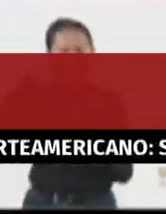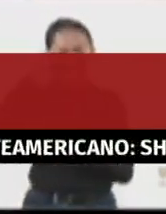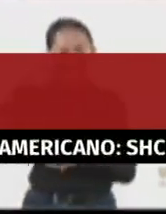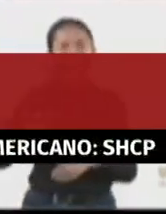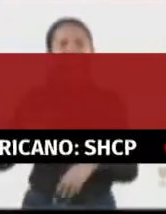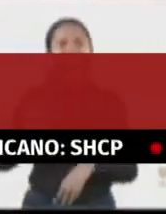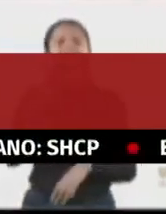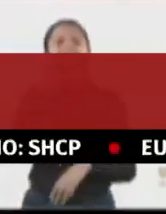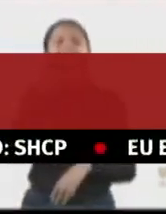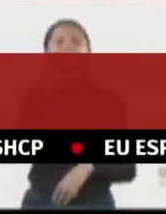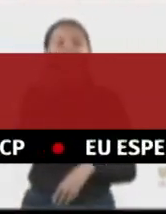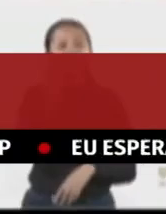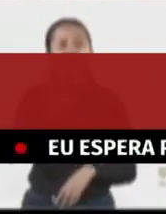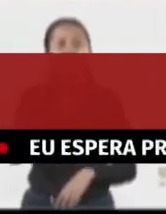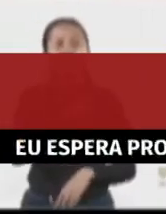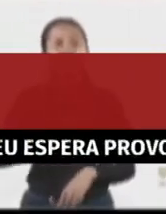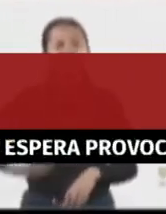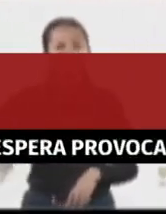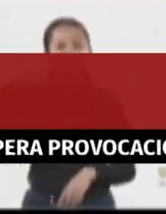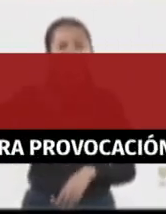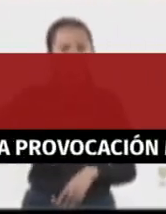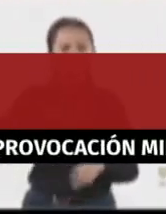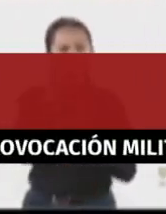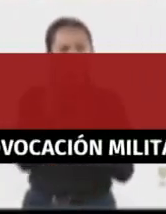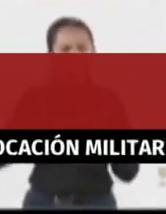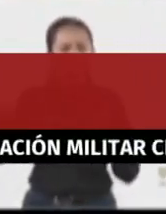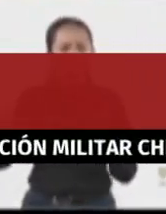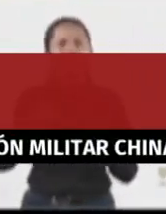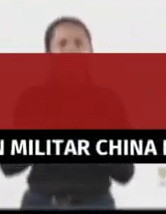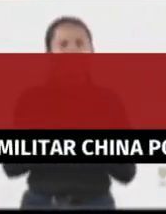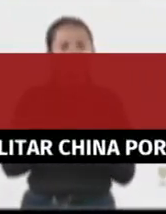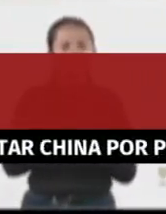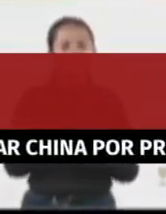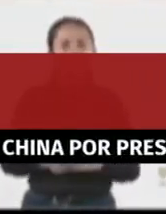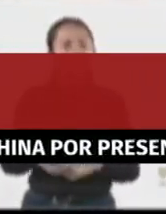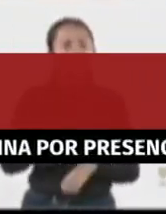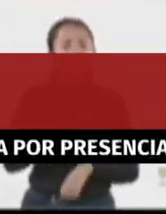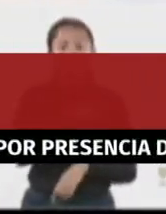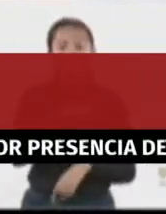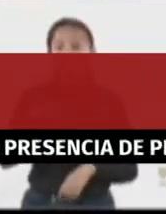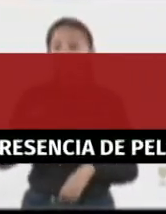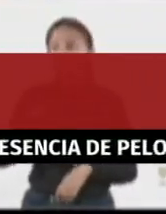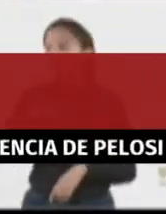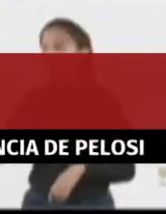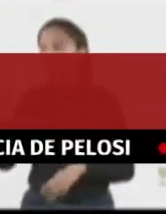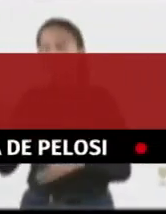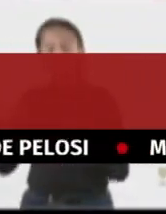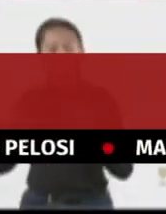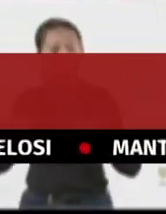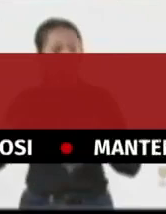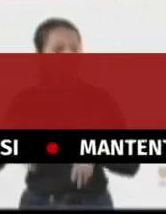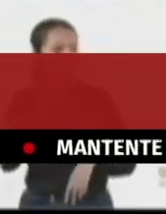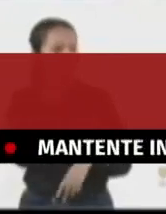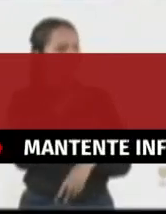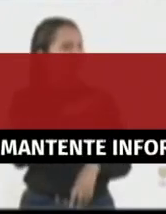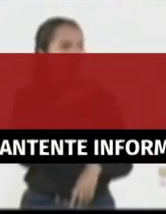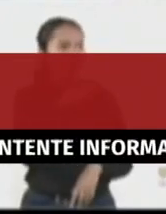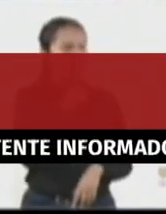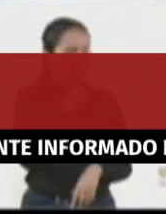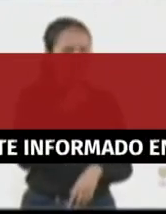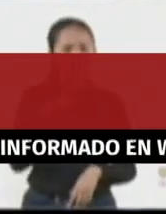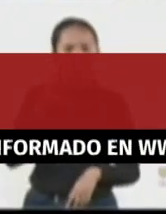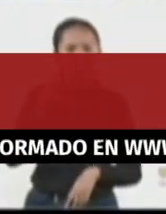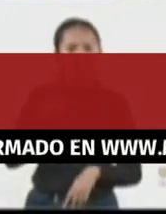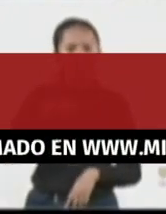quiere ser presidenta de la República? Que nadie les pare sus sueños. Las mujeres podemos llegar a